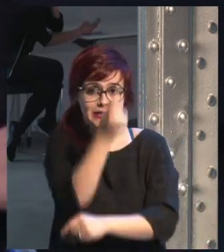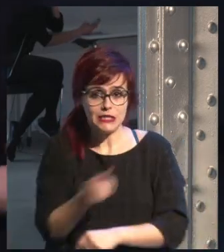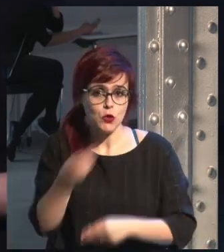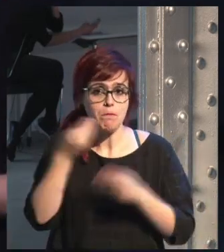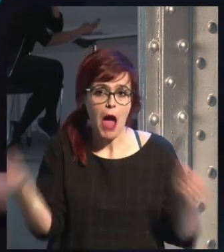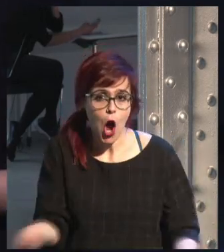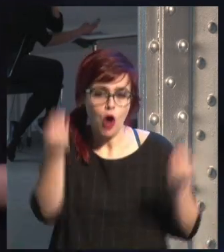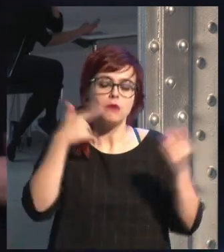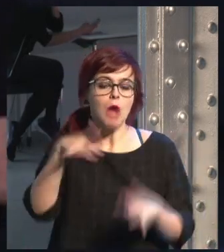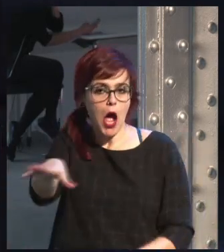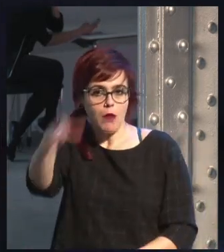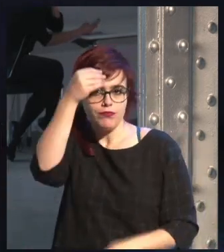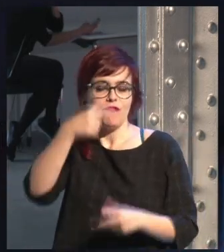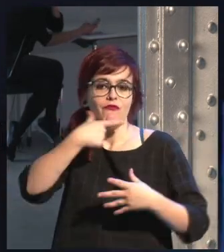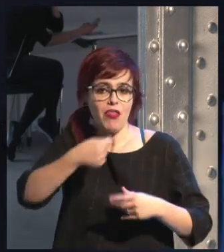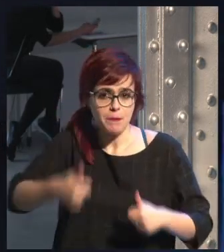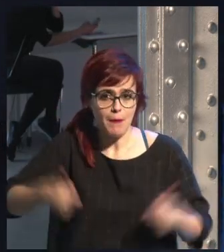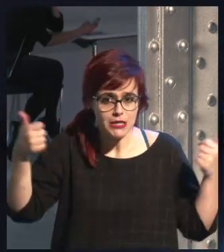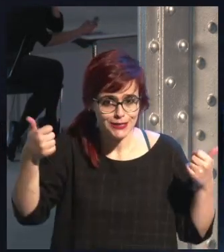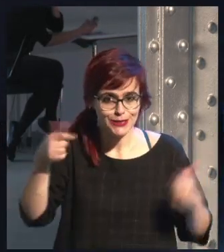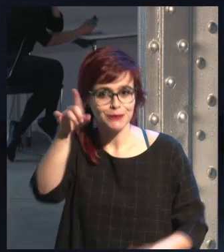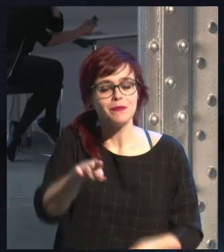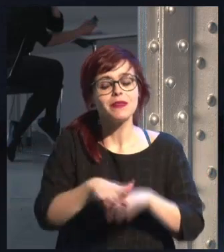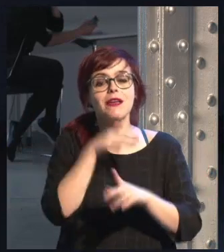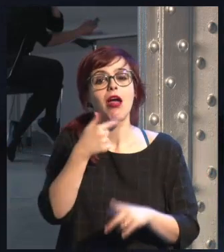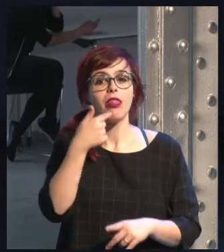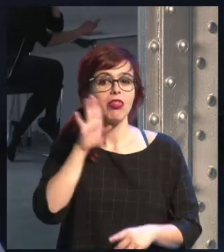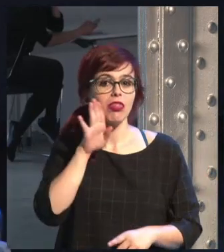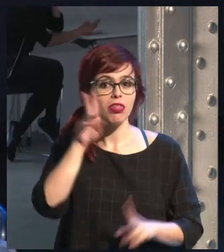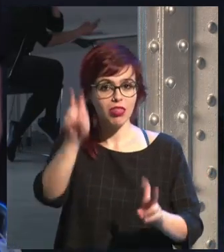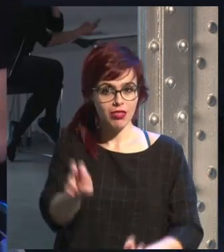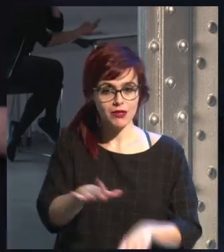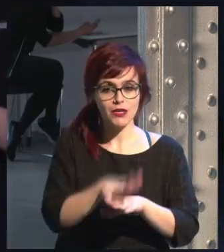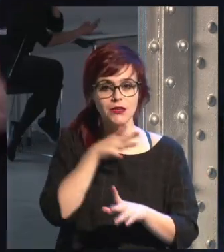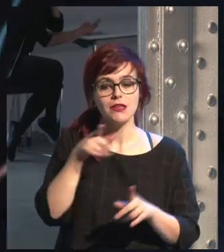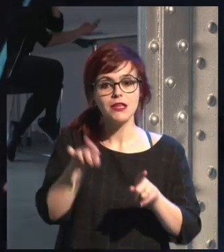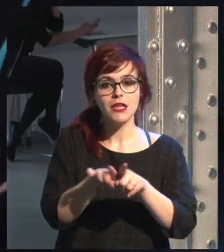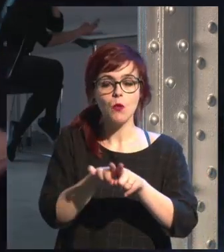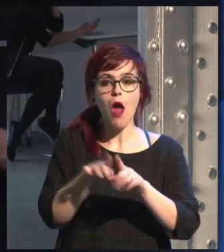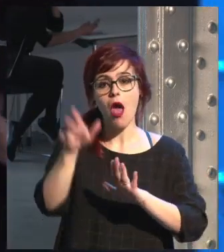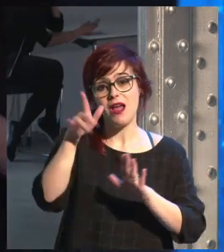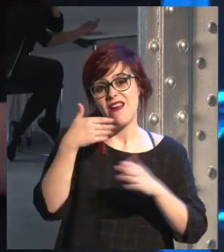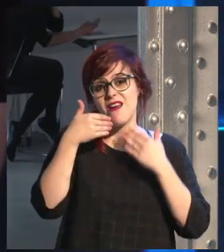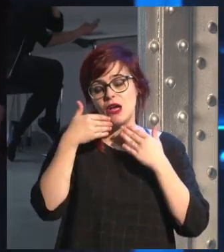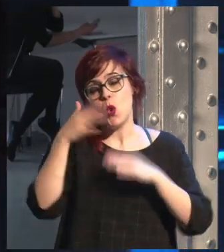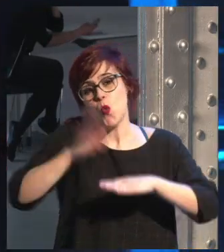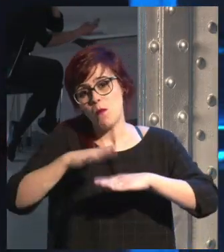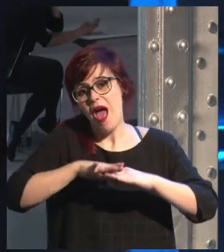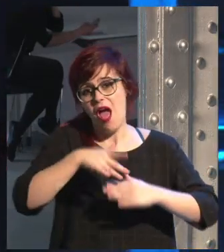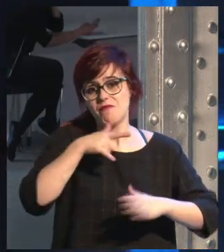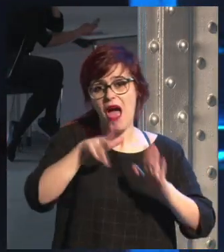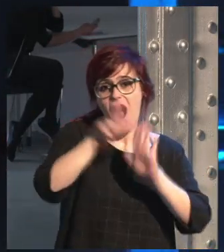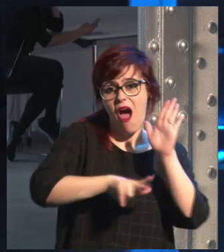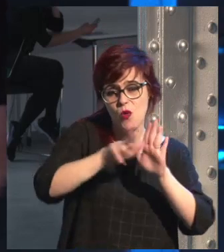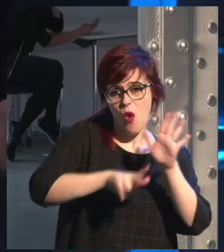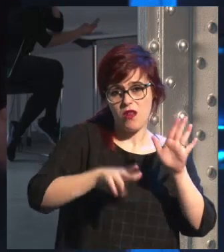luego optimizado, ahora veremos por qué, debido, otra vez os lo digo, a las limitaciones de hardware, pues todo ese mundo,